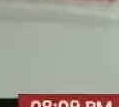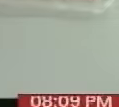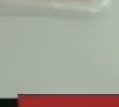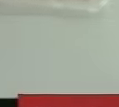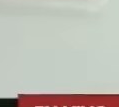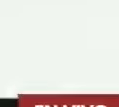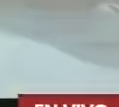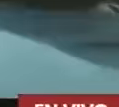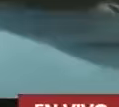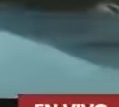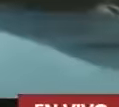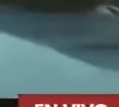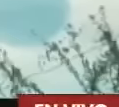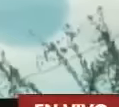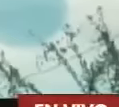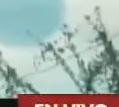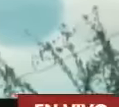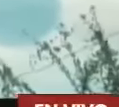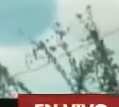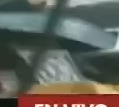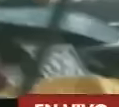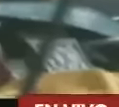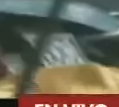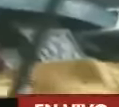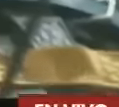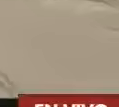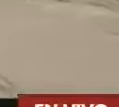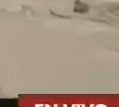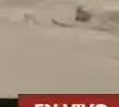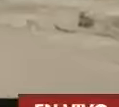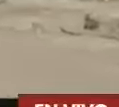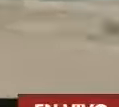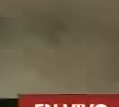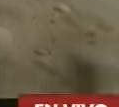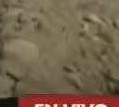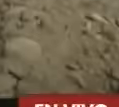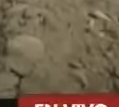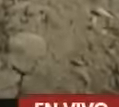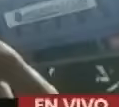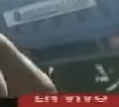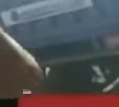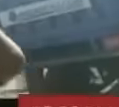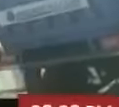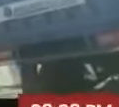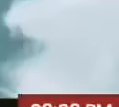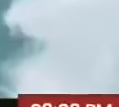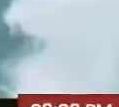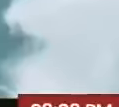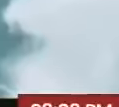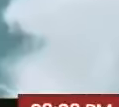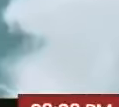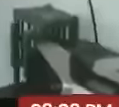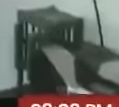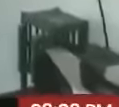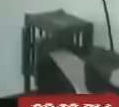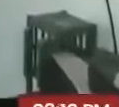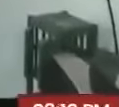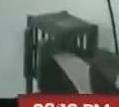con el 1x10 del buen gobierno, con el pueblo todo. Sin el pueblo, nada. Trabajo en equipo.